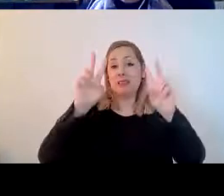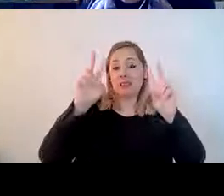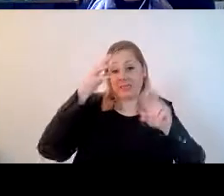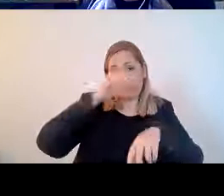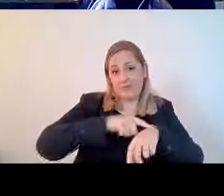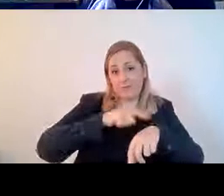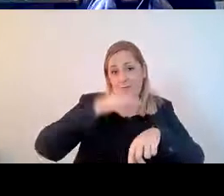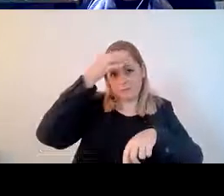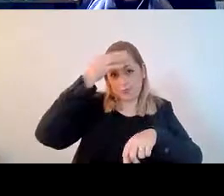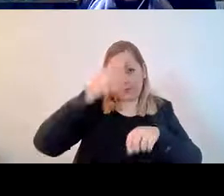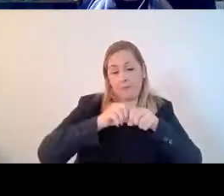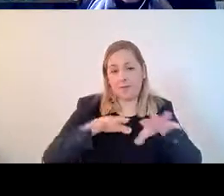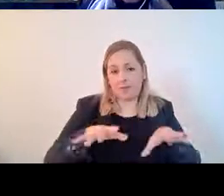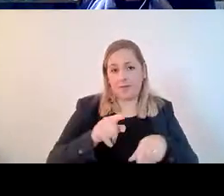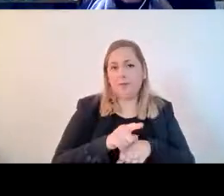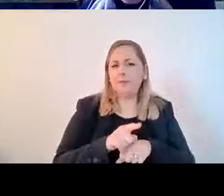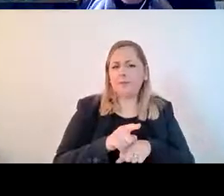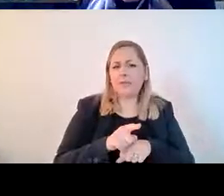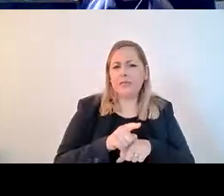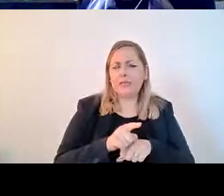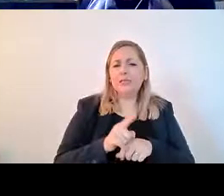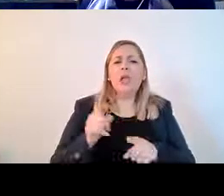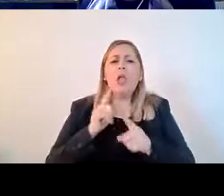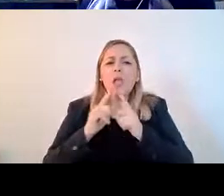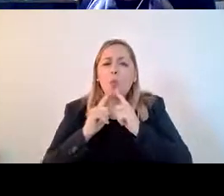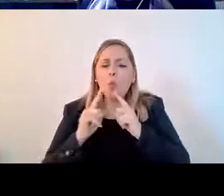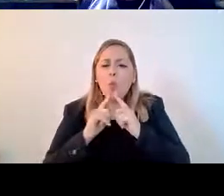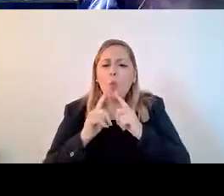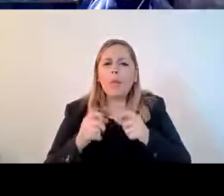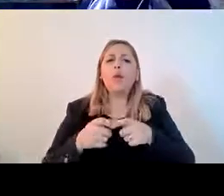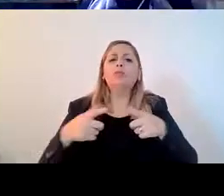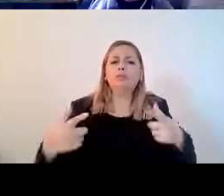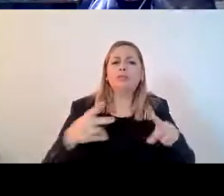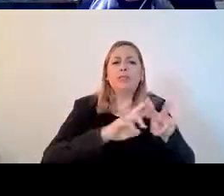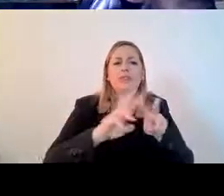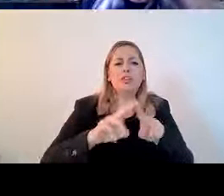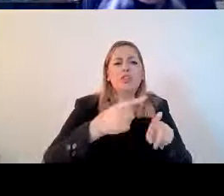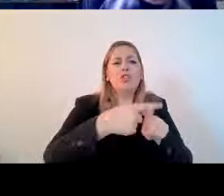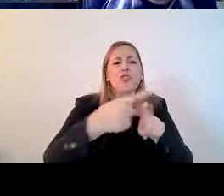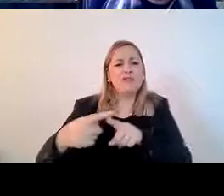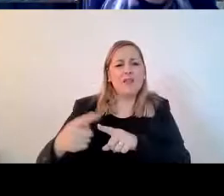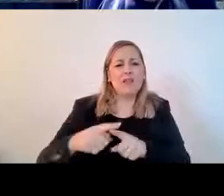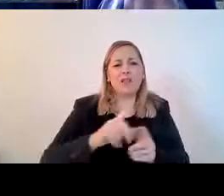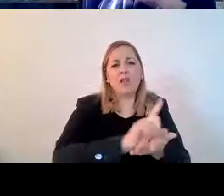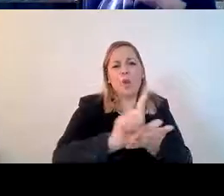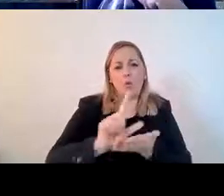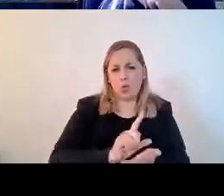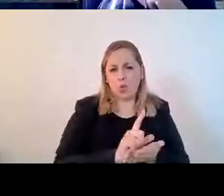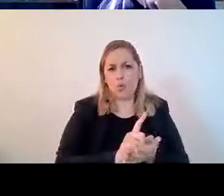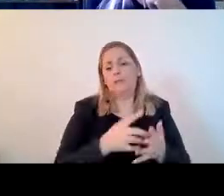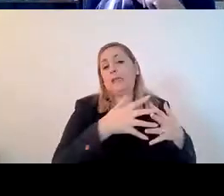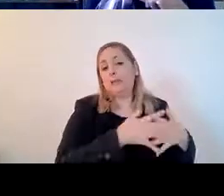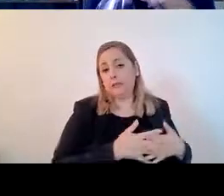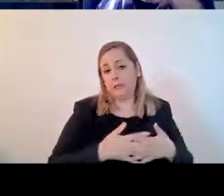de una encuesta que se realizó masiva y la hicieron en distintos sectores en Estados